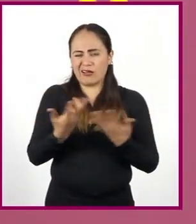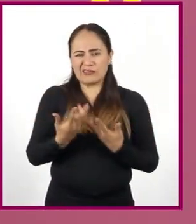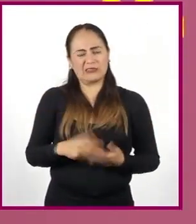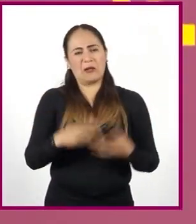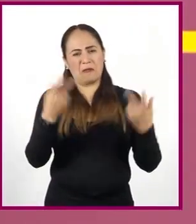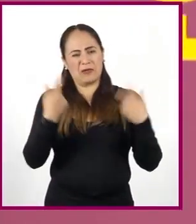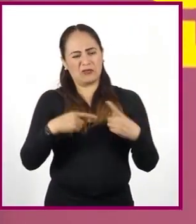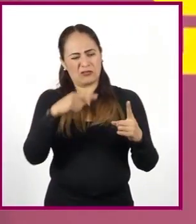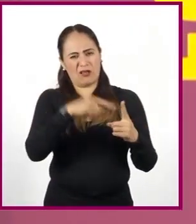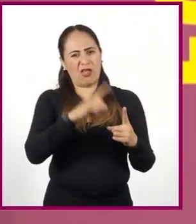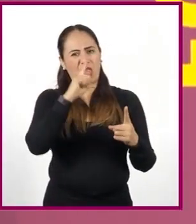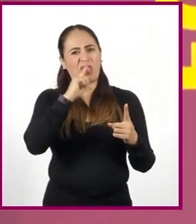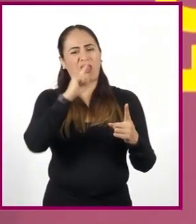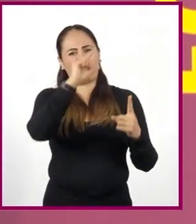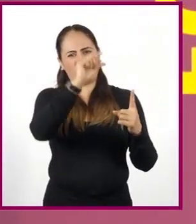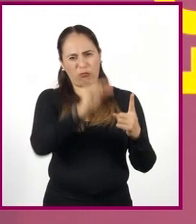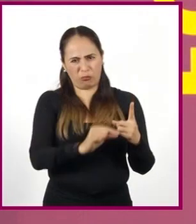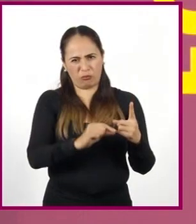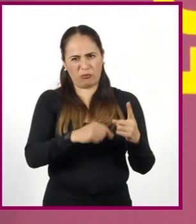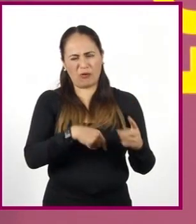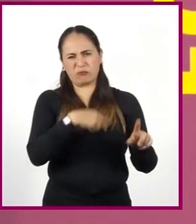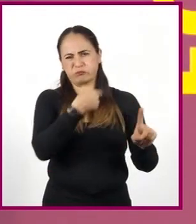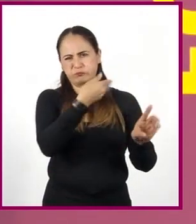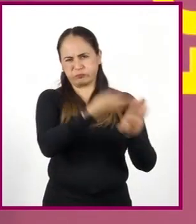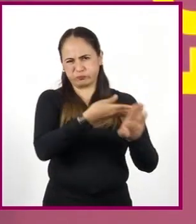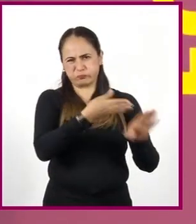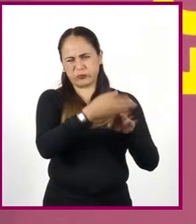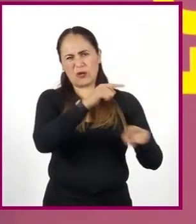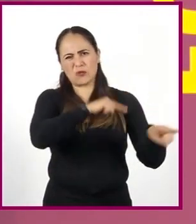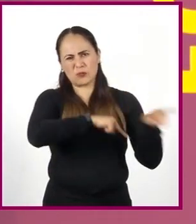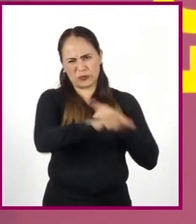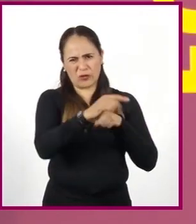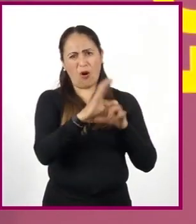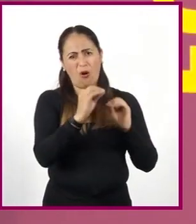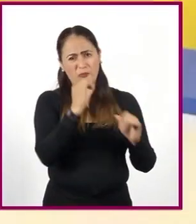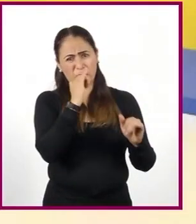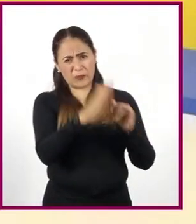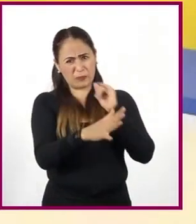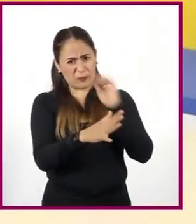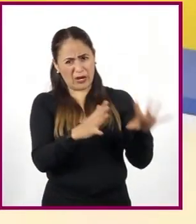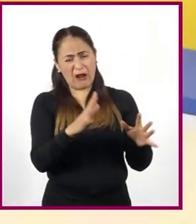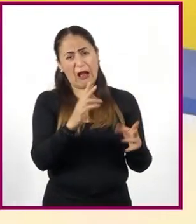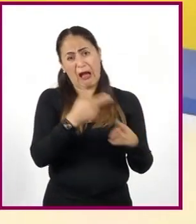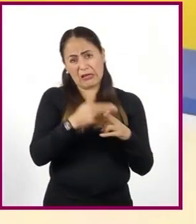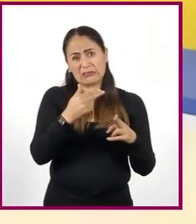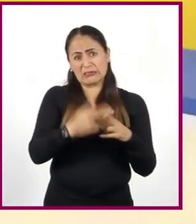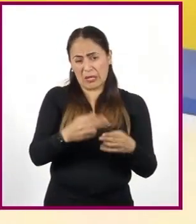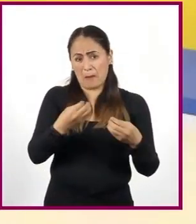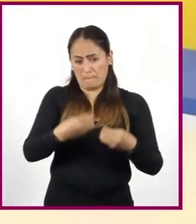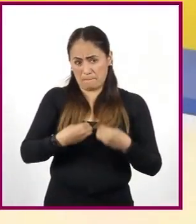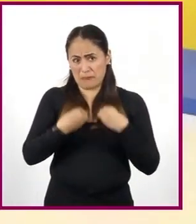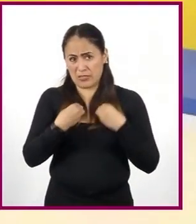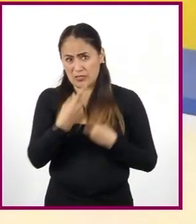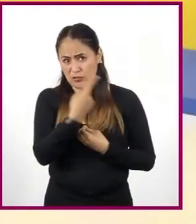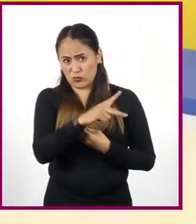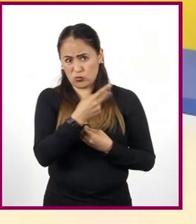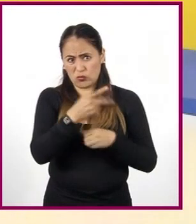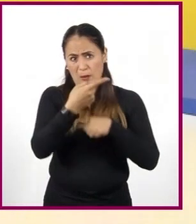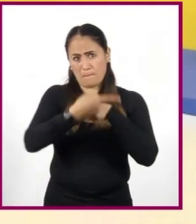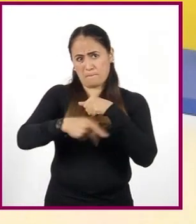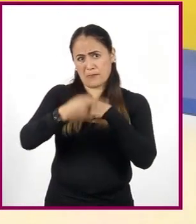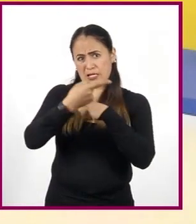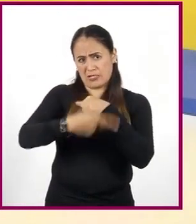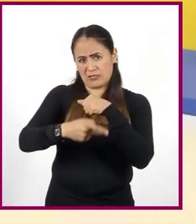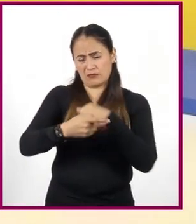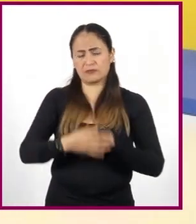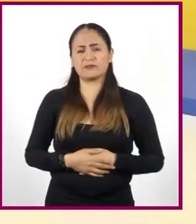denigre, violente e incluso se les agreda hasta poner en riesgo su vida. Muchas veces, debido a los prejuicios que